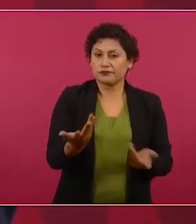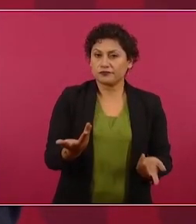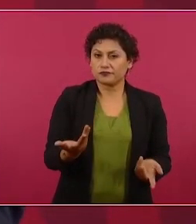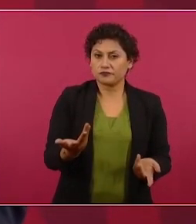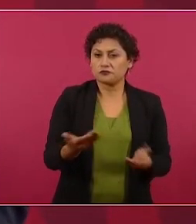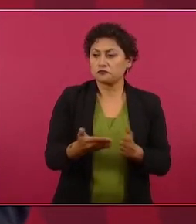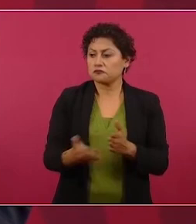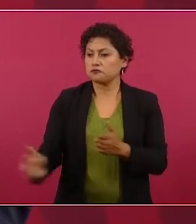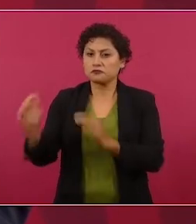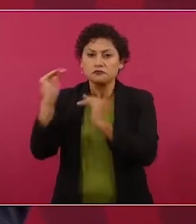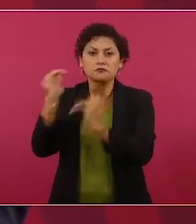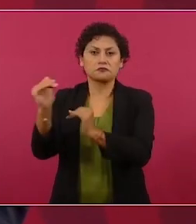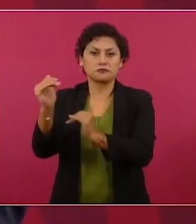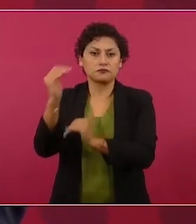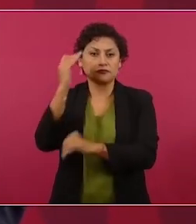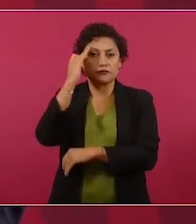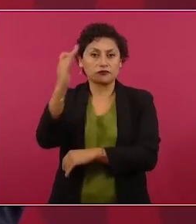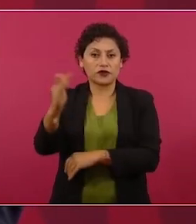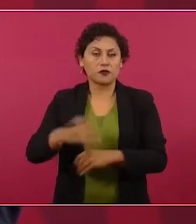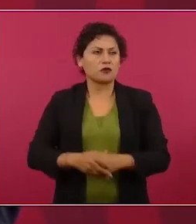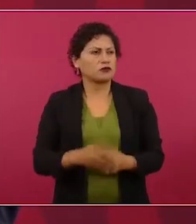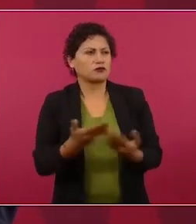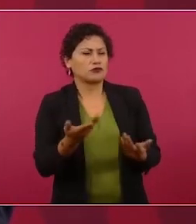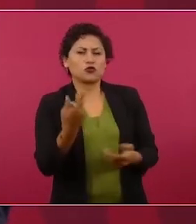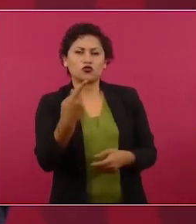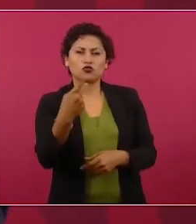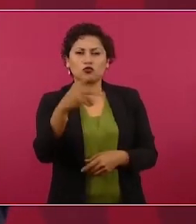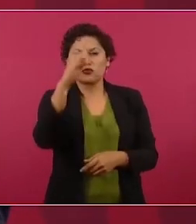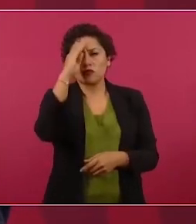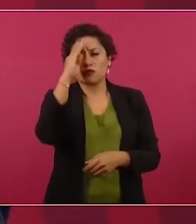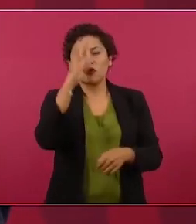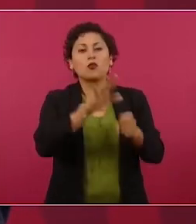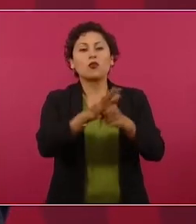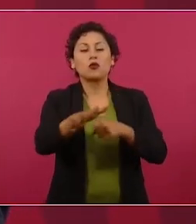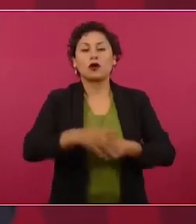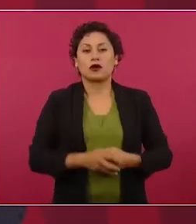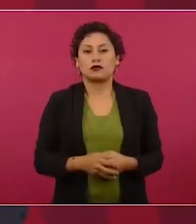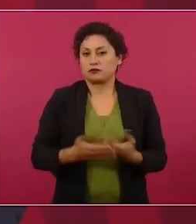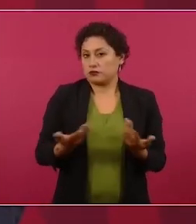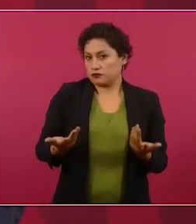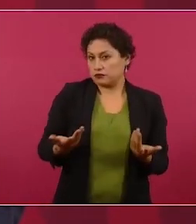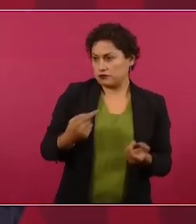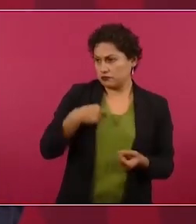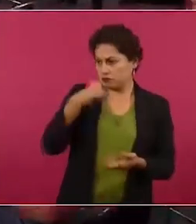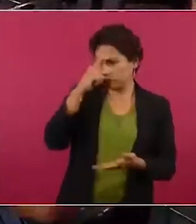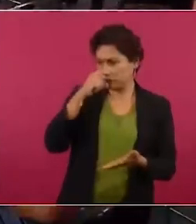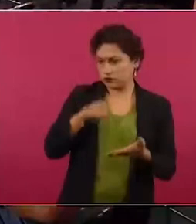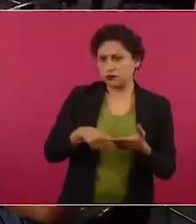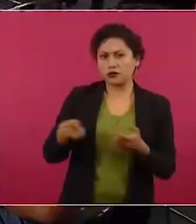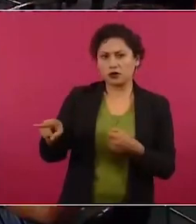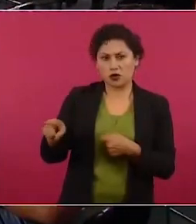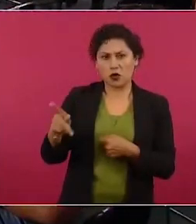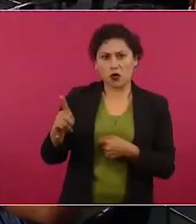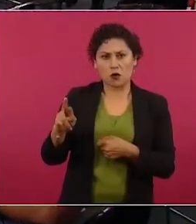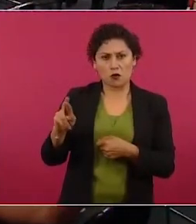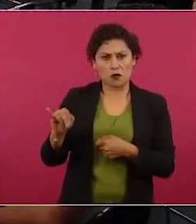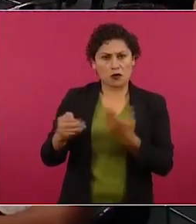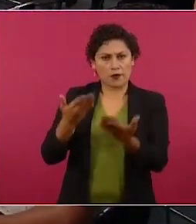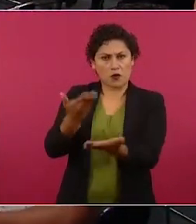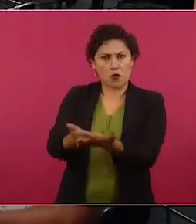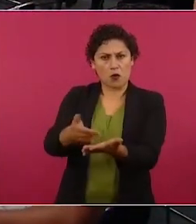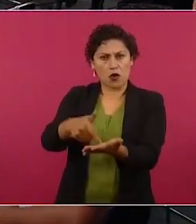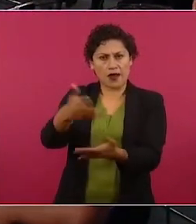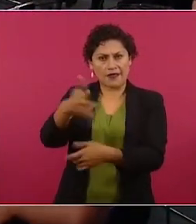un tiempo. ¿Cuál le parecería? Lo que está proponiendo, creo que el PRI, que propone 10 años,